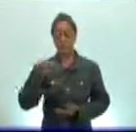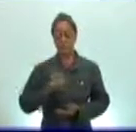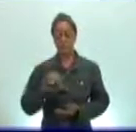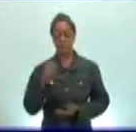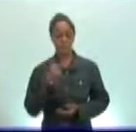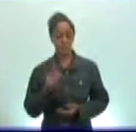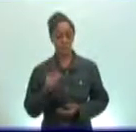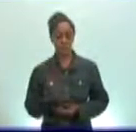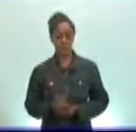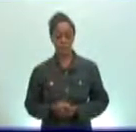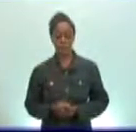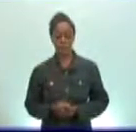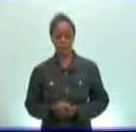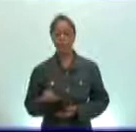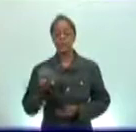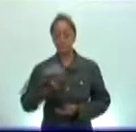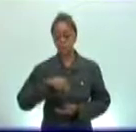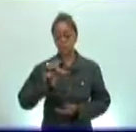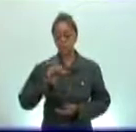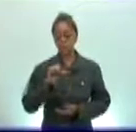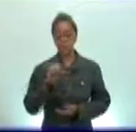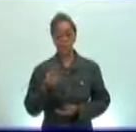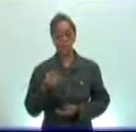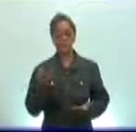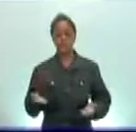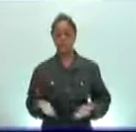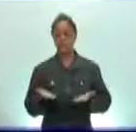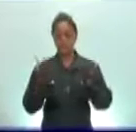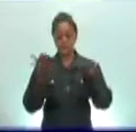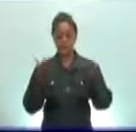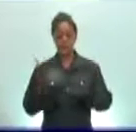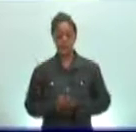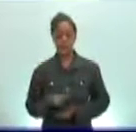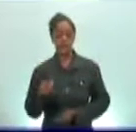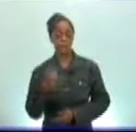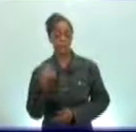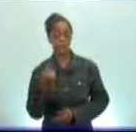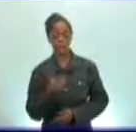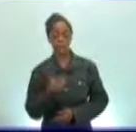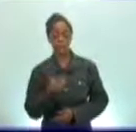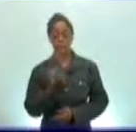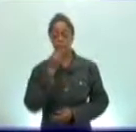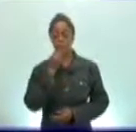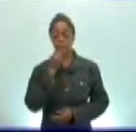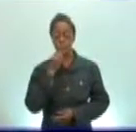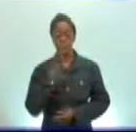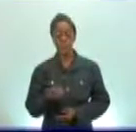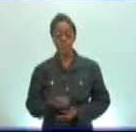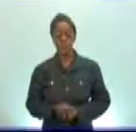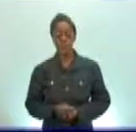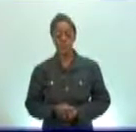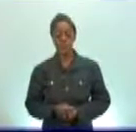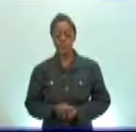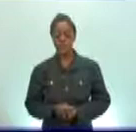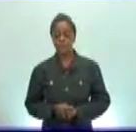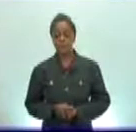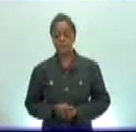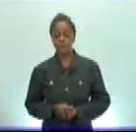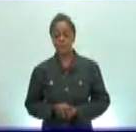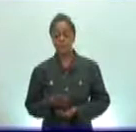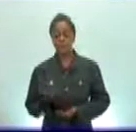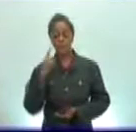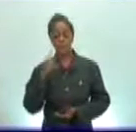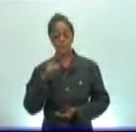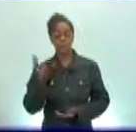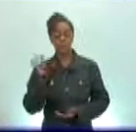sociales. Los males sociales crecieron. Y ustedes tuvieron la posibilidad en los